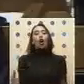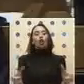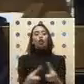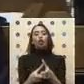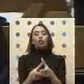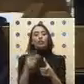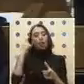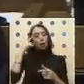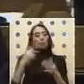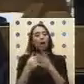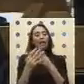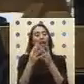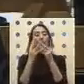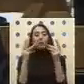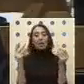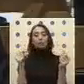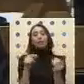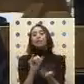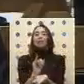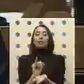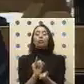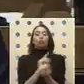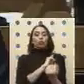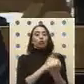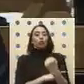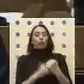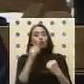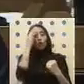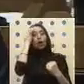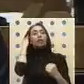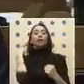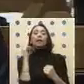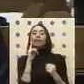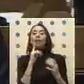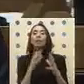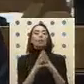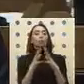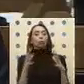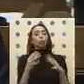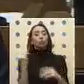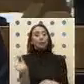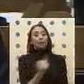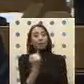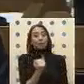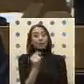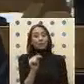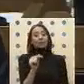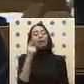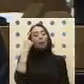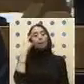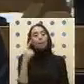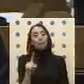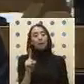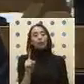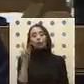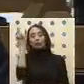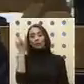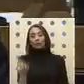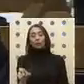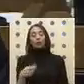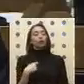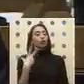para la Transparencia, entidad que ha tenido mucha fuerza y que se encuentra dotada de una enorme autonomía. Sin embargo, si alguien